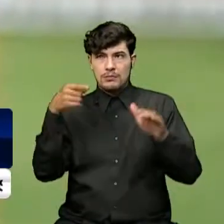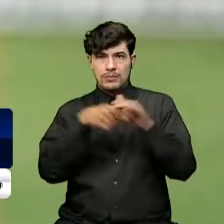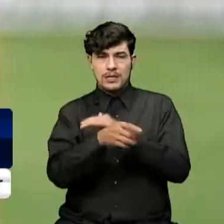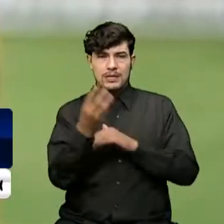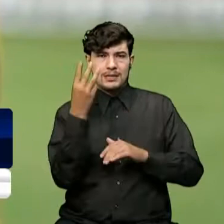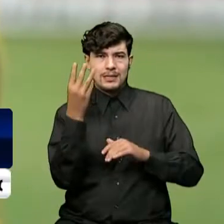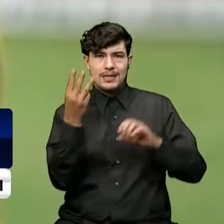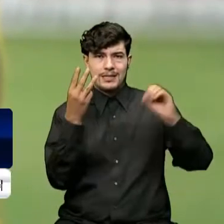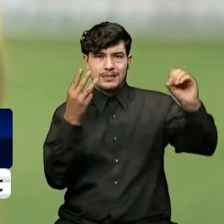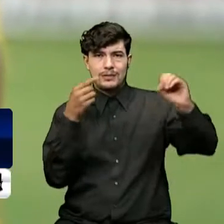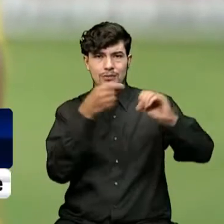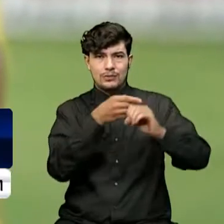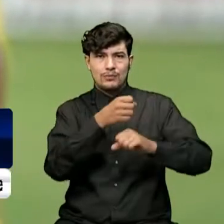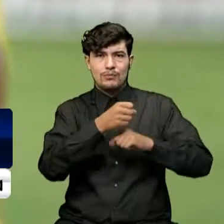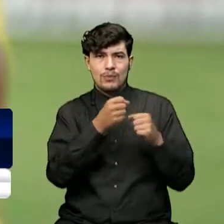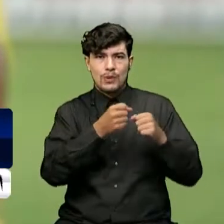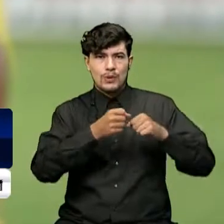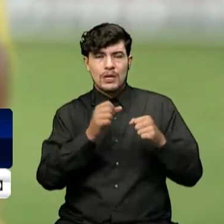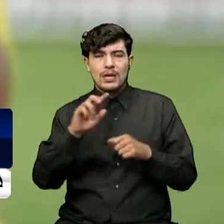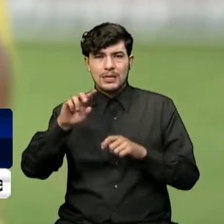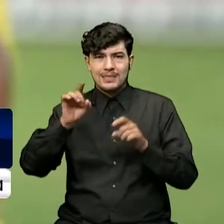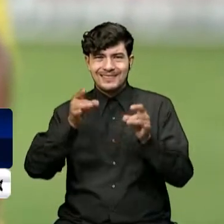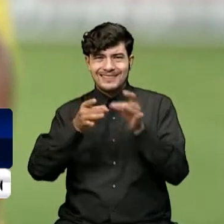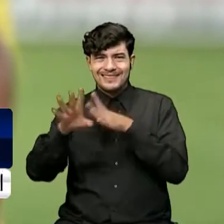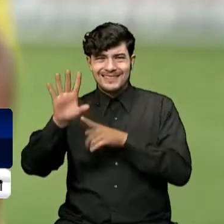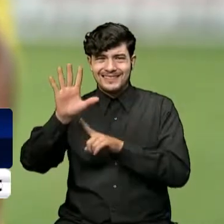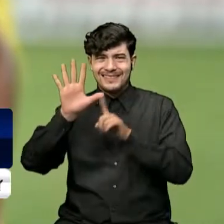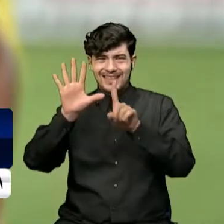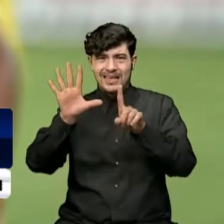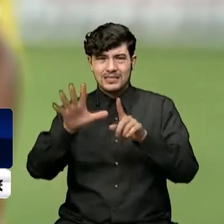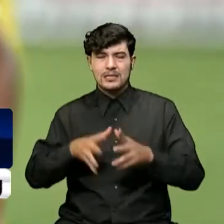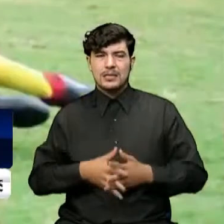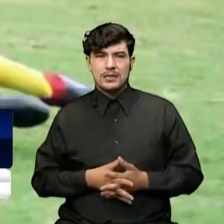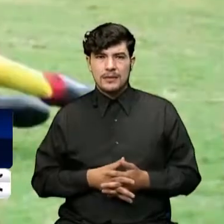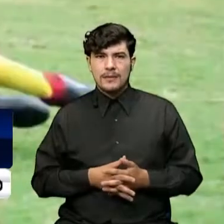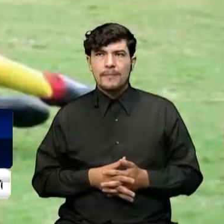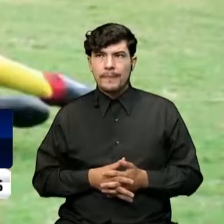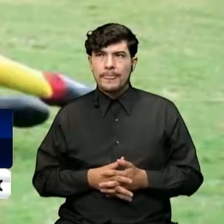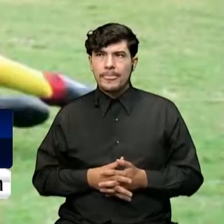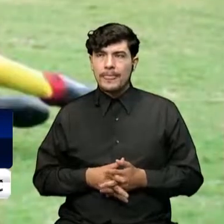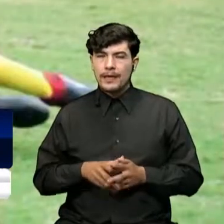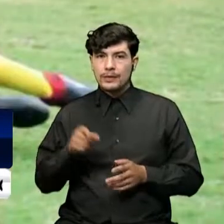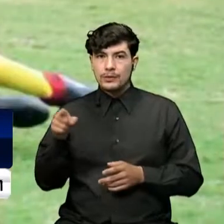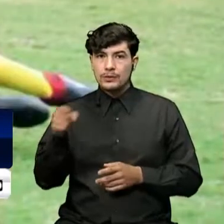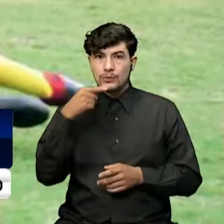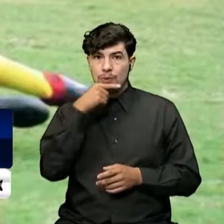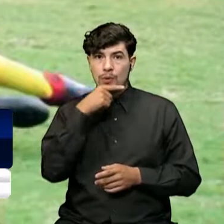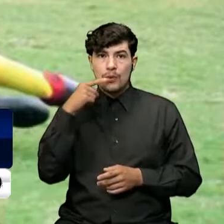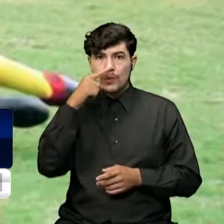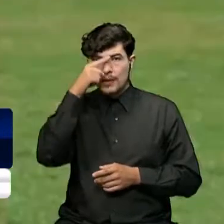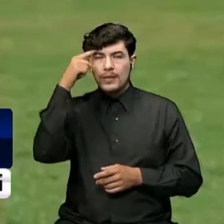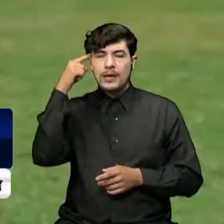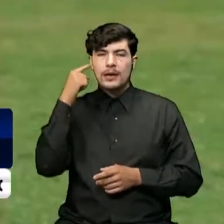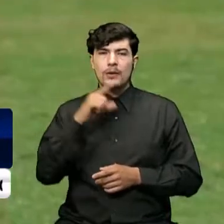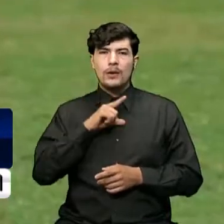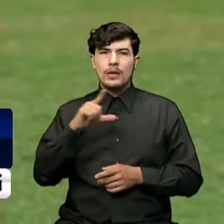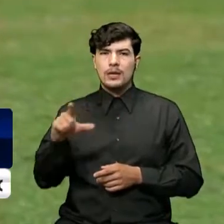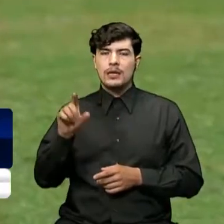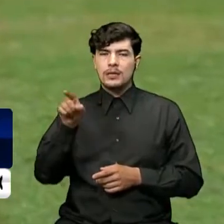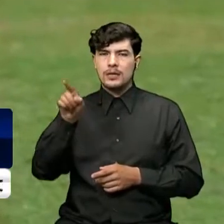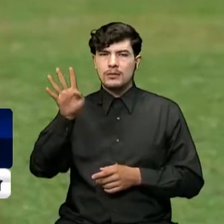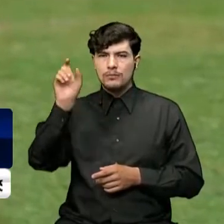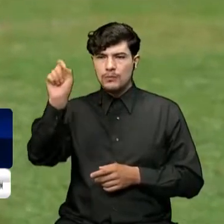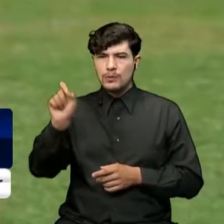3 goles por 0 a bogotá en la sexta fecha del torneo de ascenso los rojinegros son líderes invictos de la competencia con